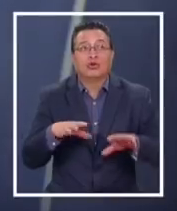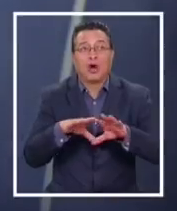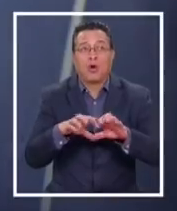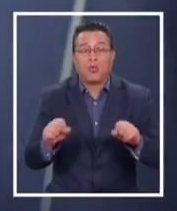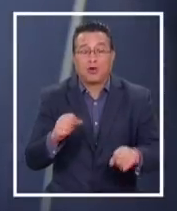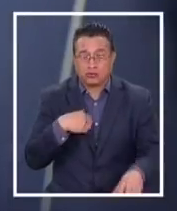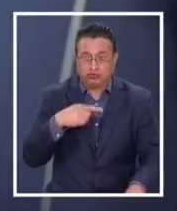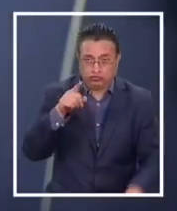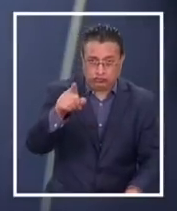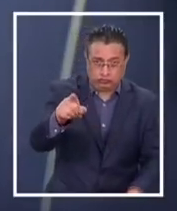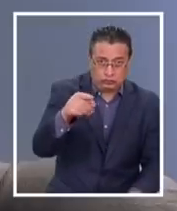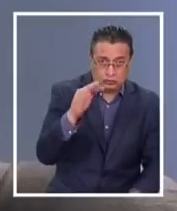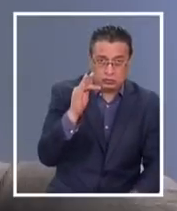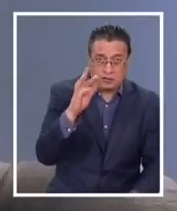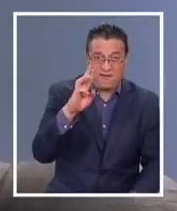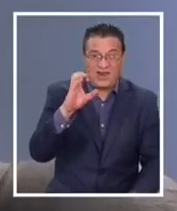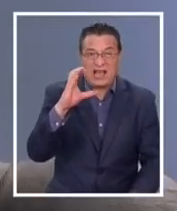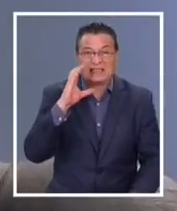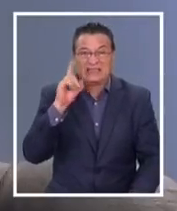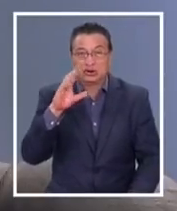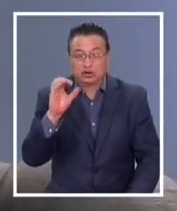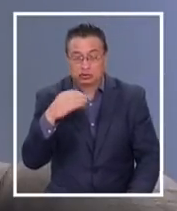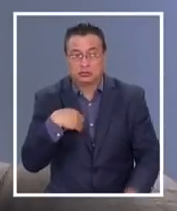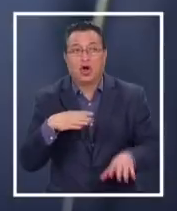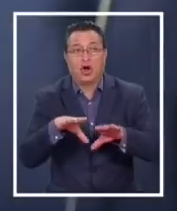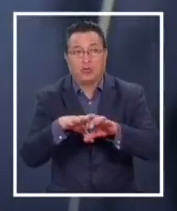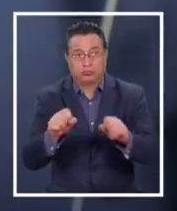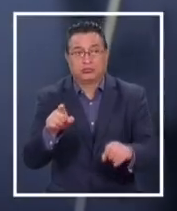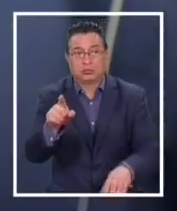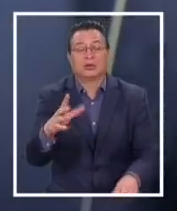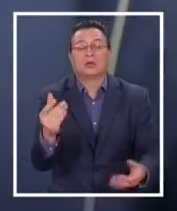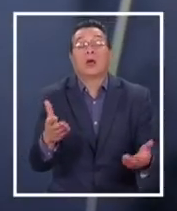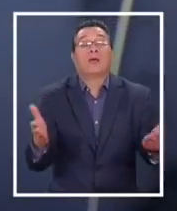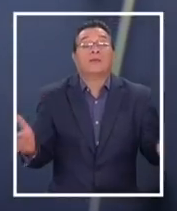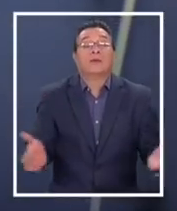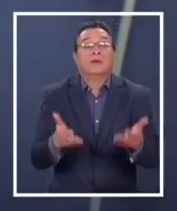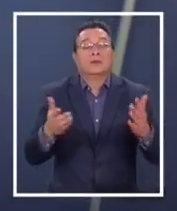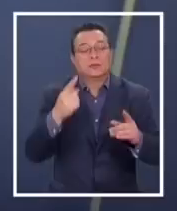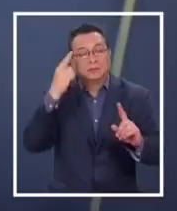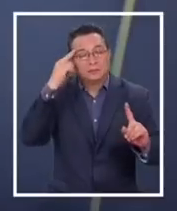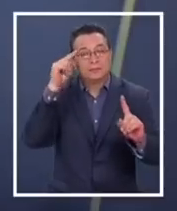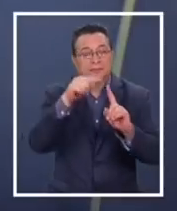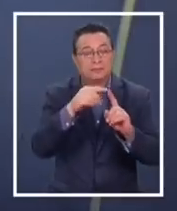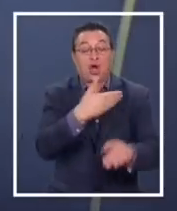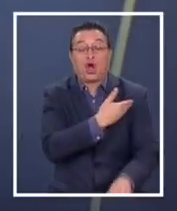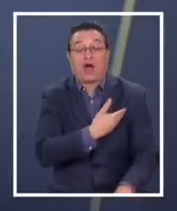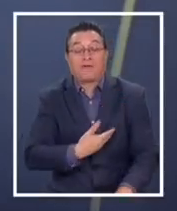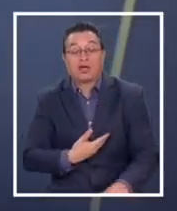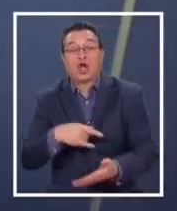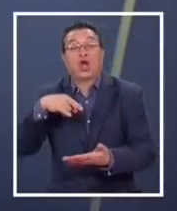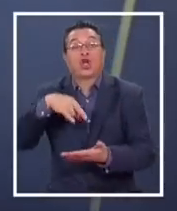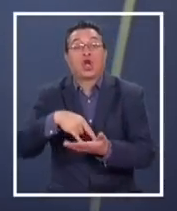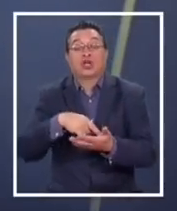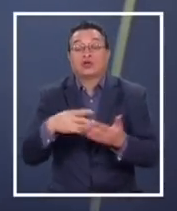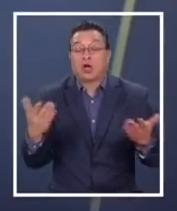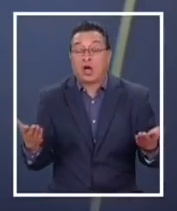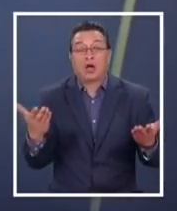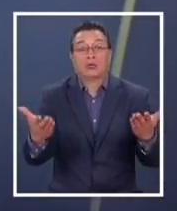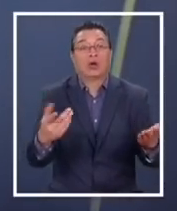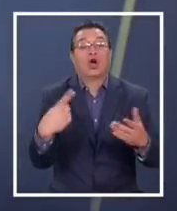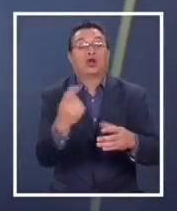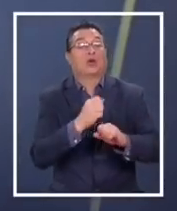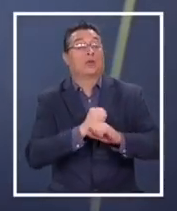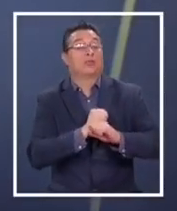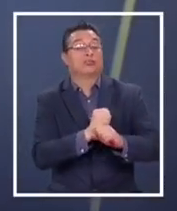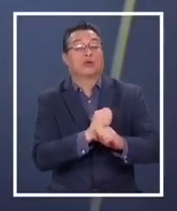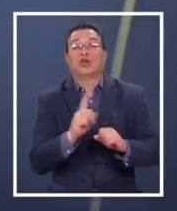Pancho que tener una... ¿Qué sentido tiene impulsar una agenda gobierno-congreso si en paralelo un sector de la